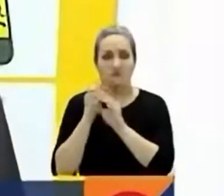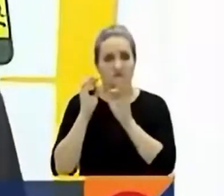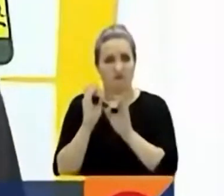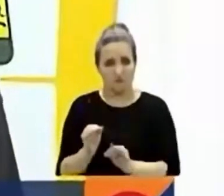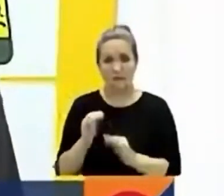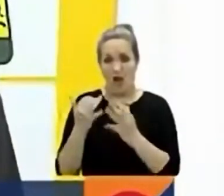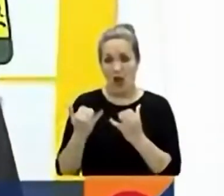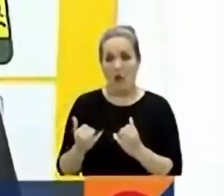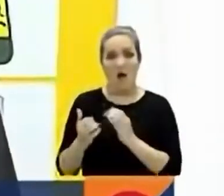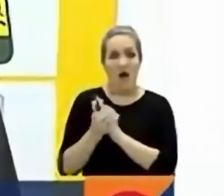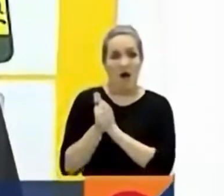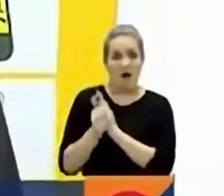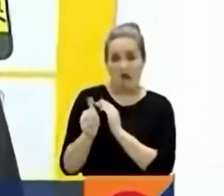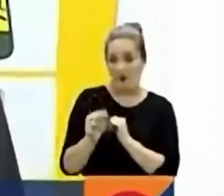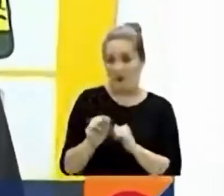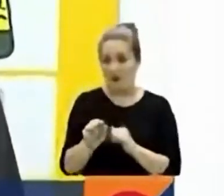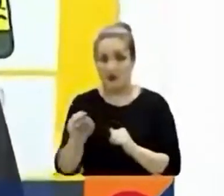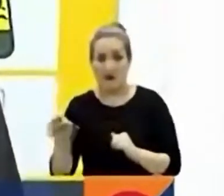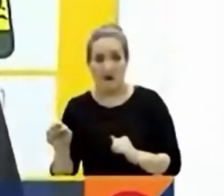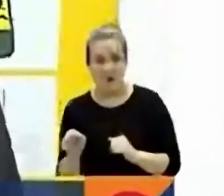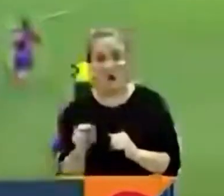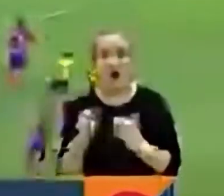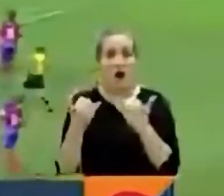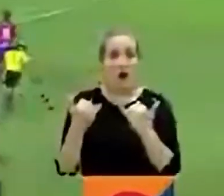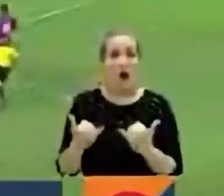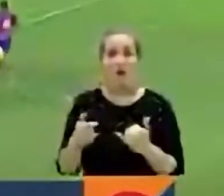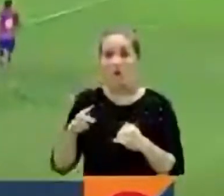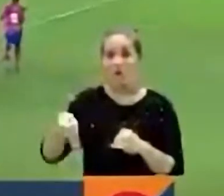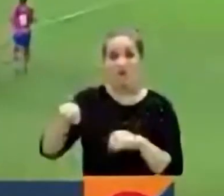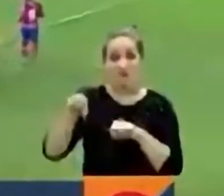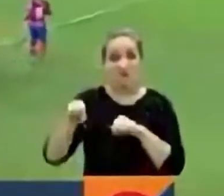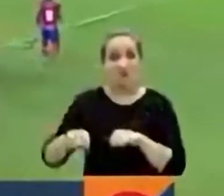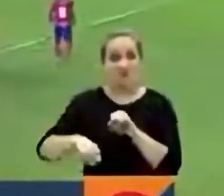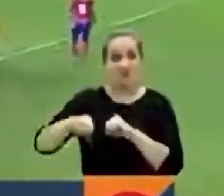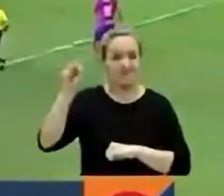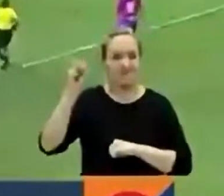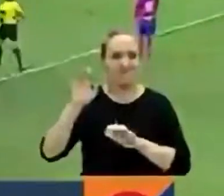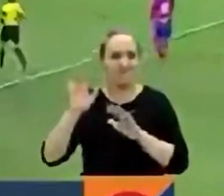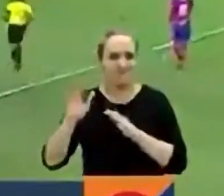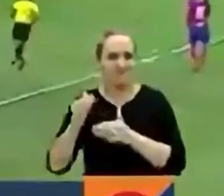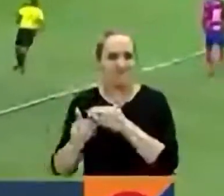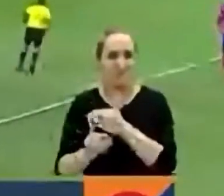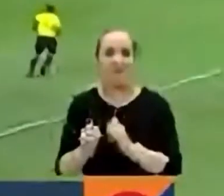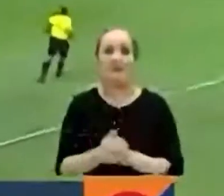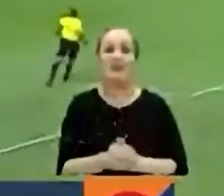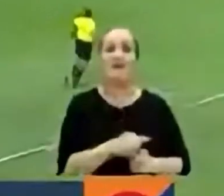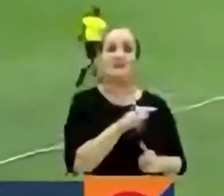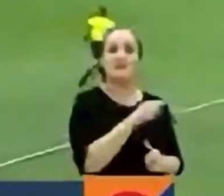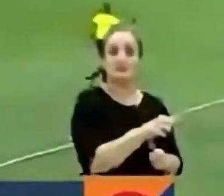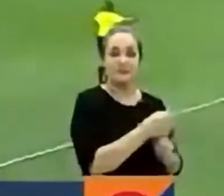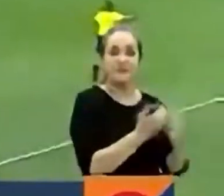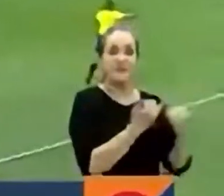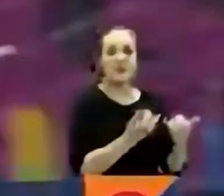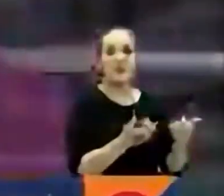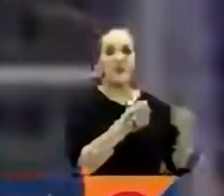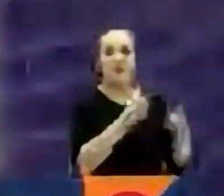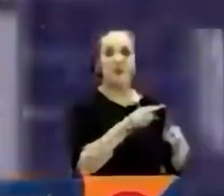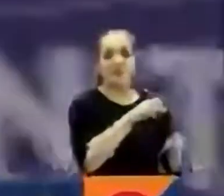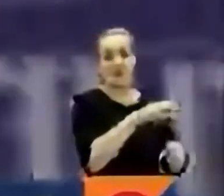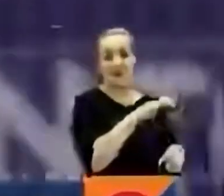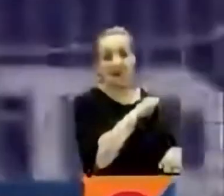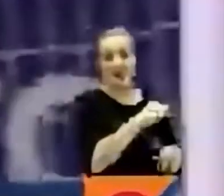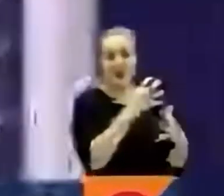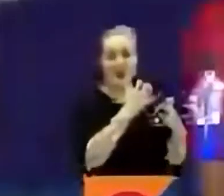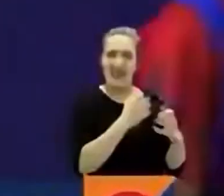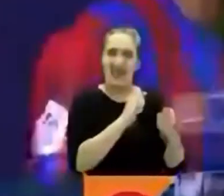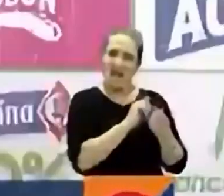con el talento se puede ganar. Mientras que Cali, con bajas y una situación crítica, espera cambiar un poco la cara.